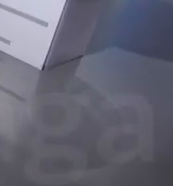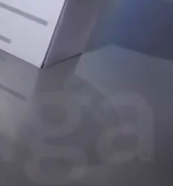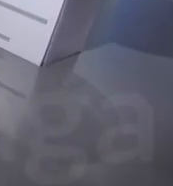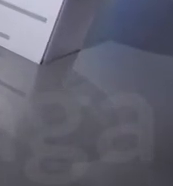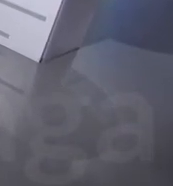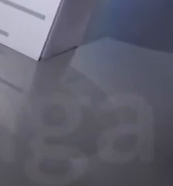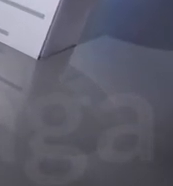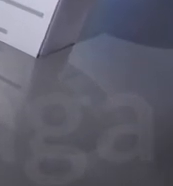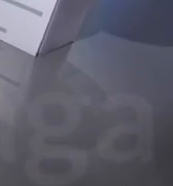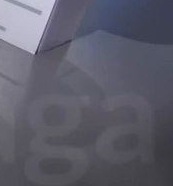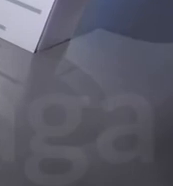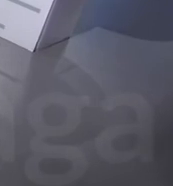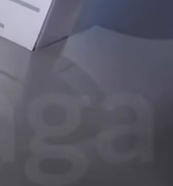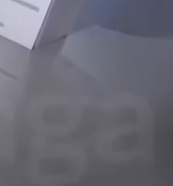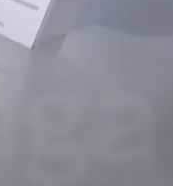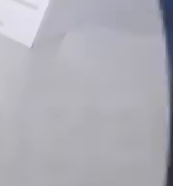de hecho sonreír